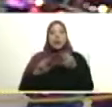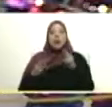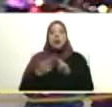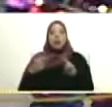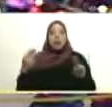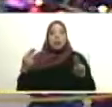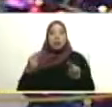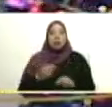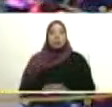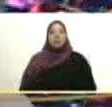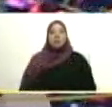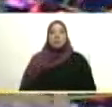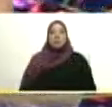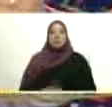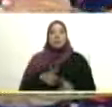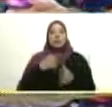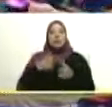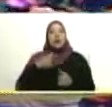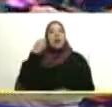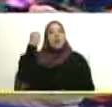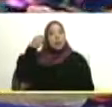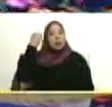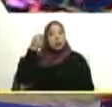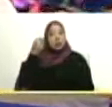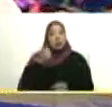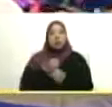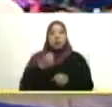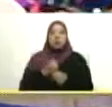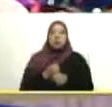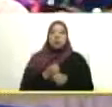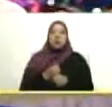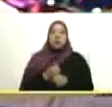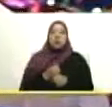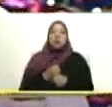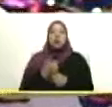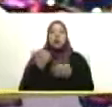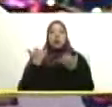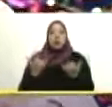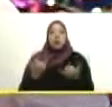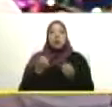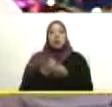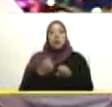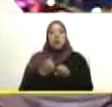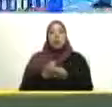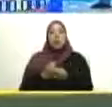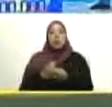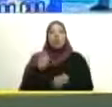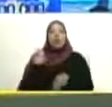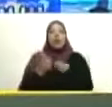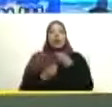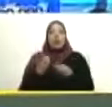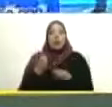patria. Entonces tenemos que pensar, los dejo pensando ahí, ¿qué